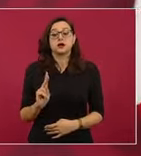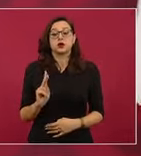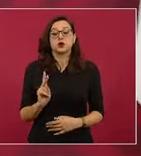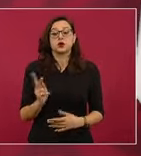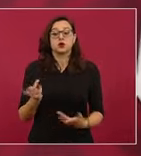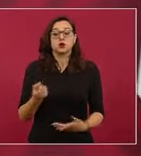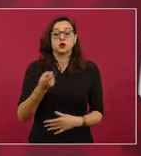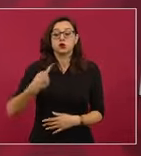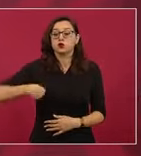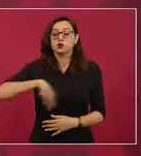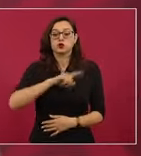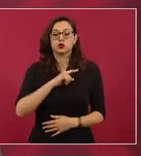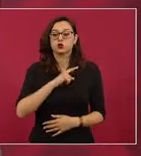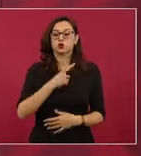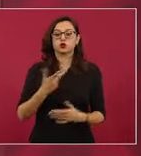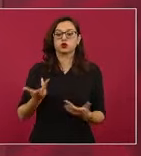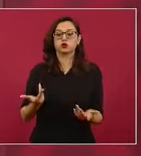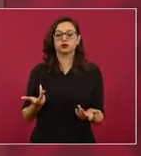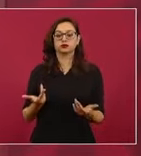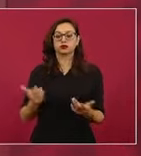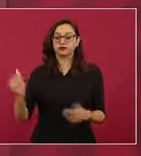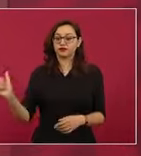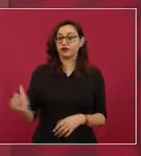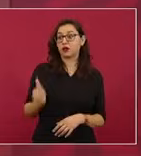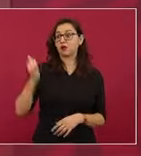ser protagonistas,